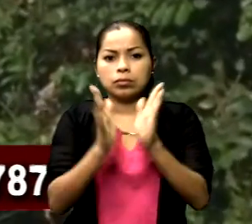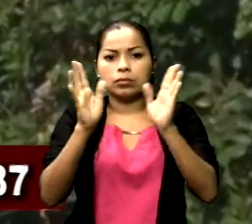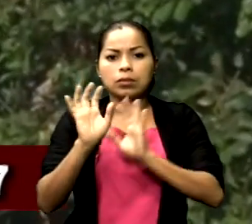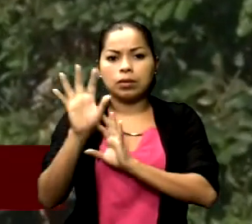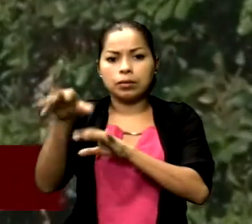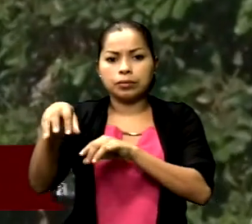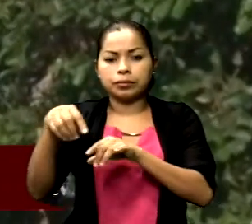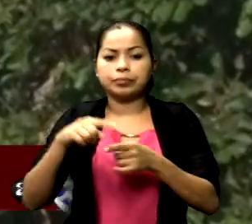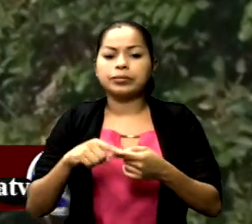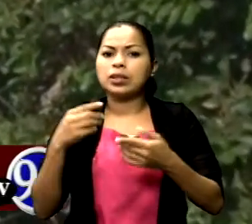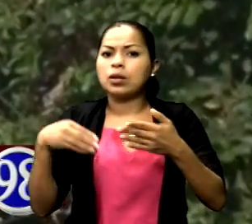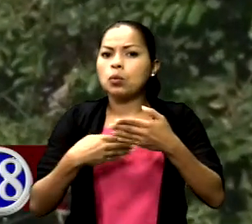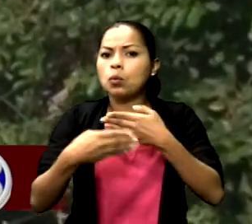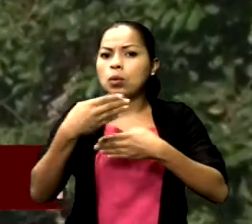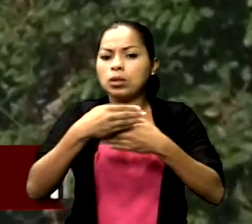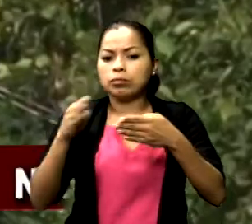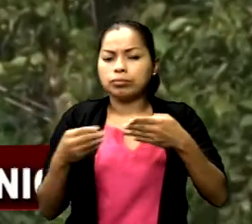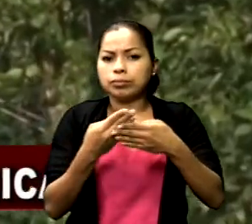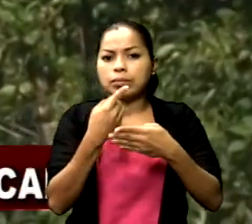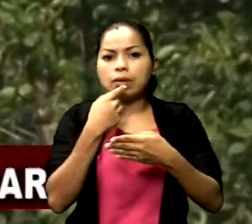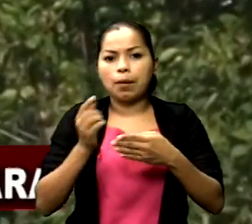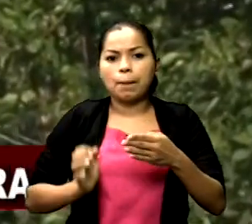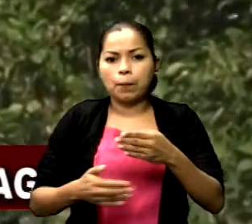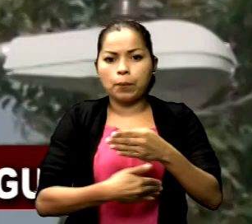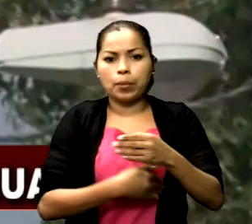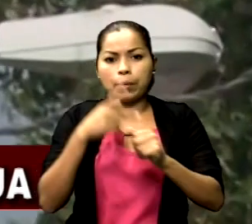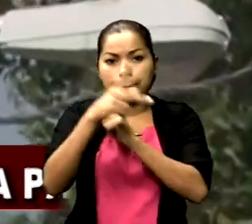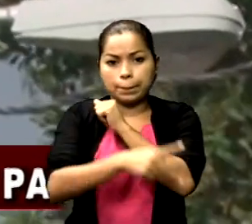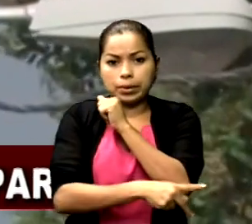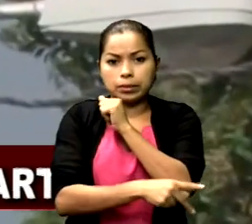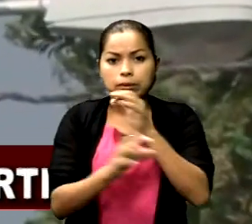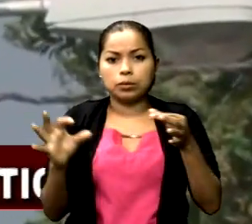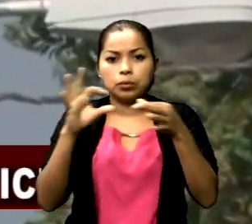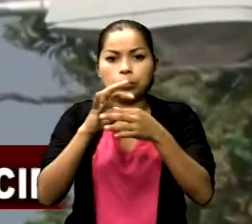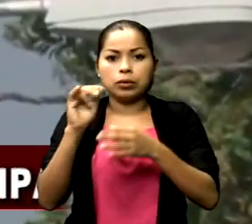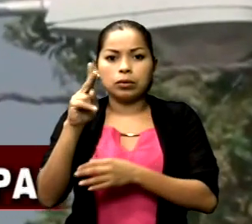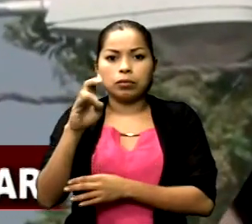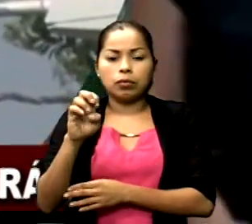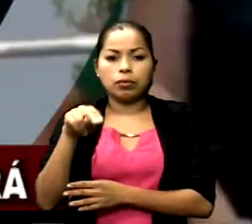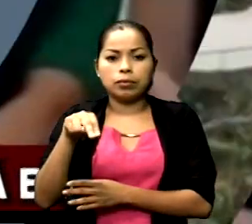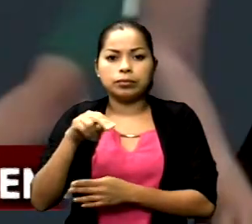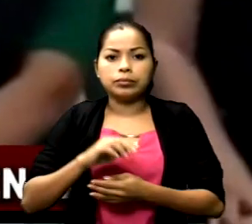León. La obra es financiada por Australia en coordinación con INIFOM.